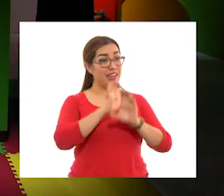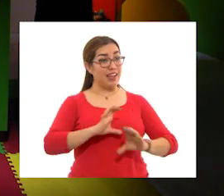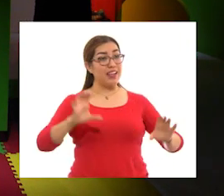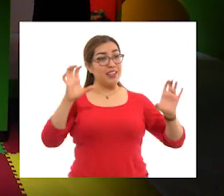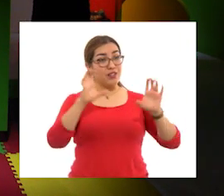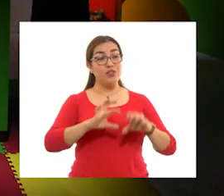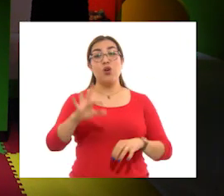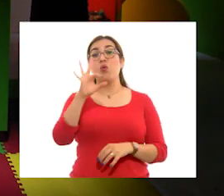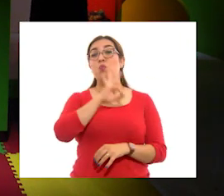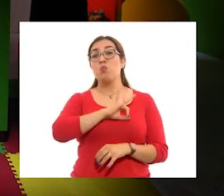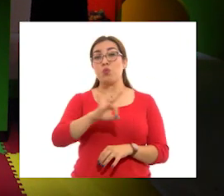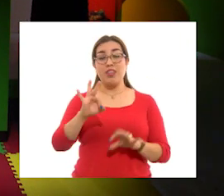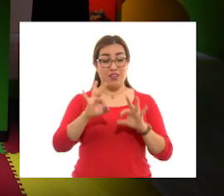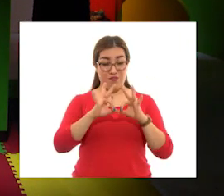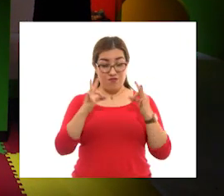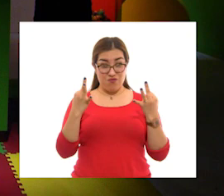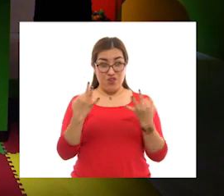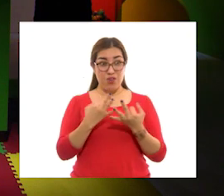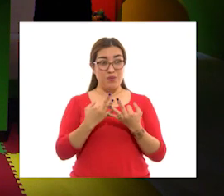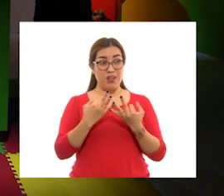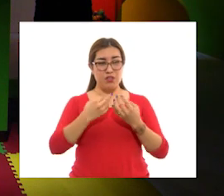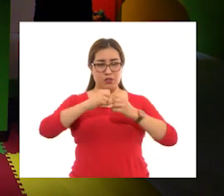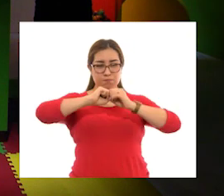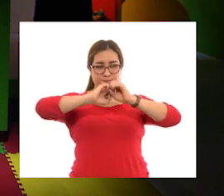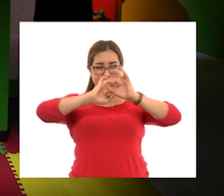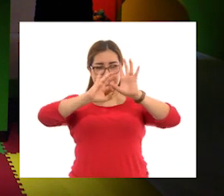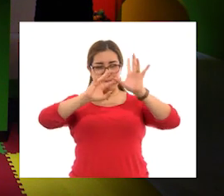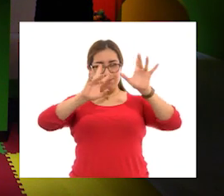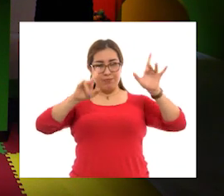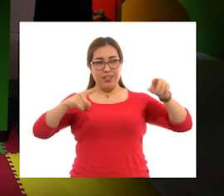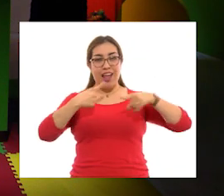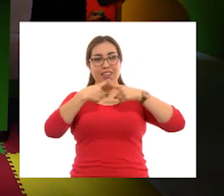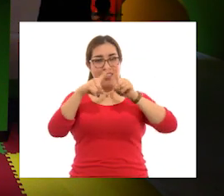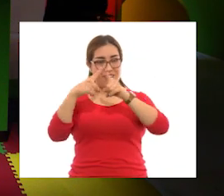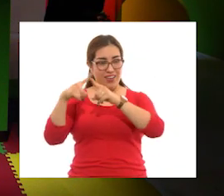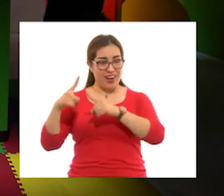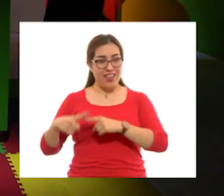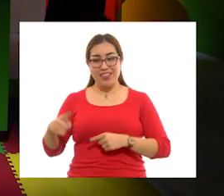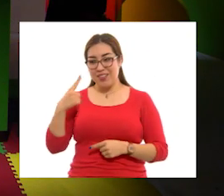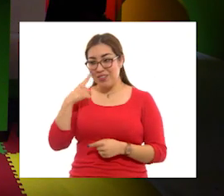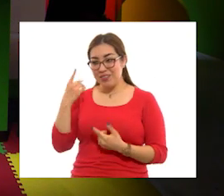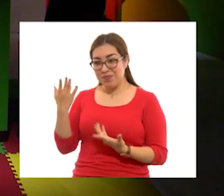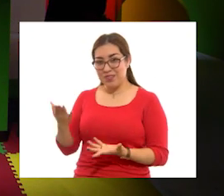formar distintas sombras como esta! ¡A ver!